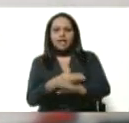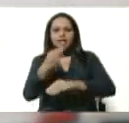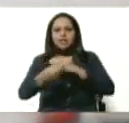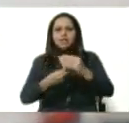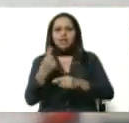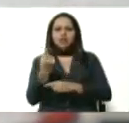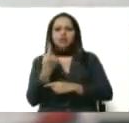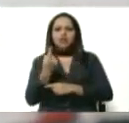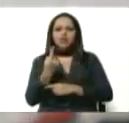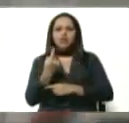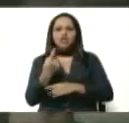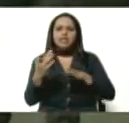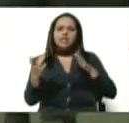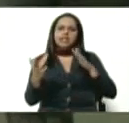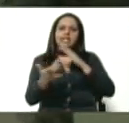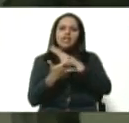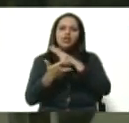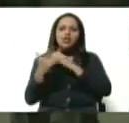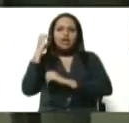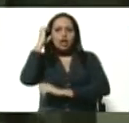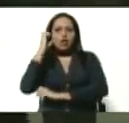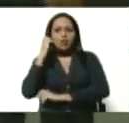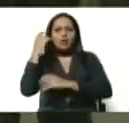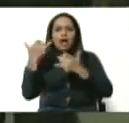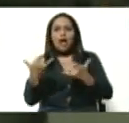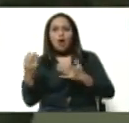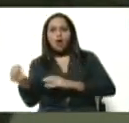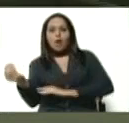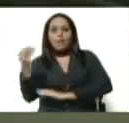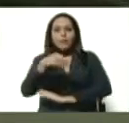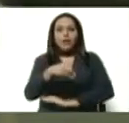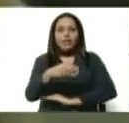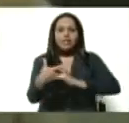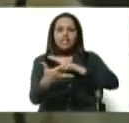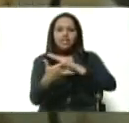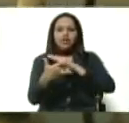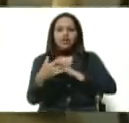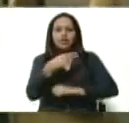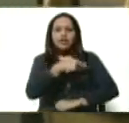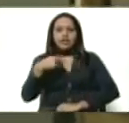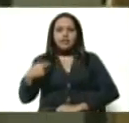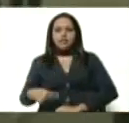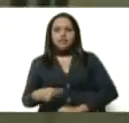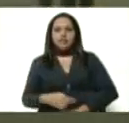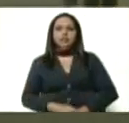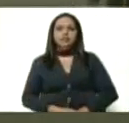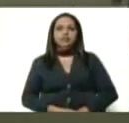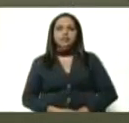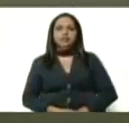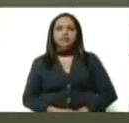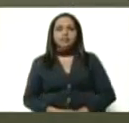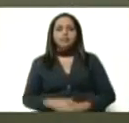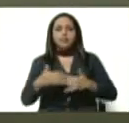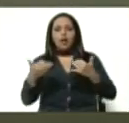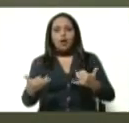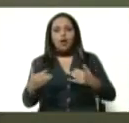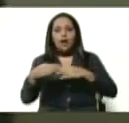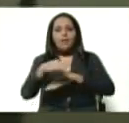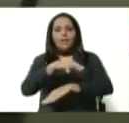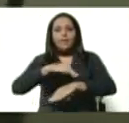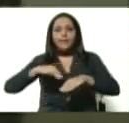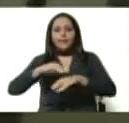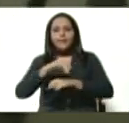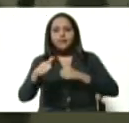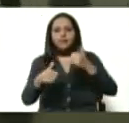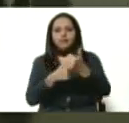con tecnología europea, ahora se suma la tecnología del gigante asiático, lo que significa, bueno, un aporte importante. Rubén Darío Molina, viceministro de Relaciones Exteriores